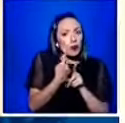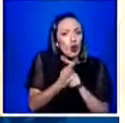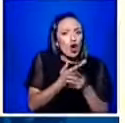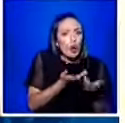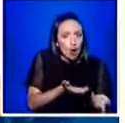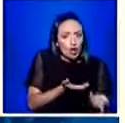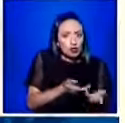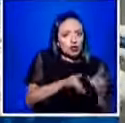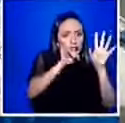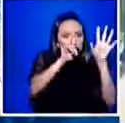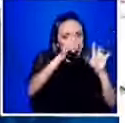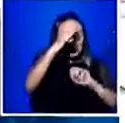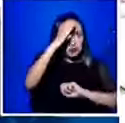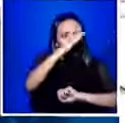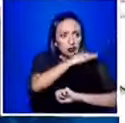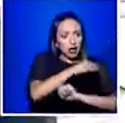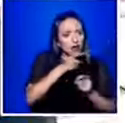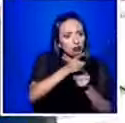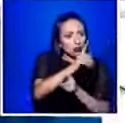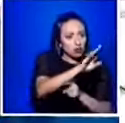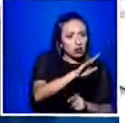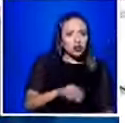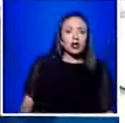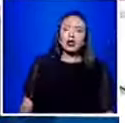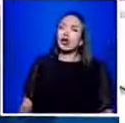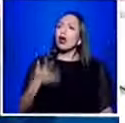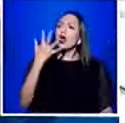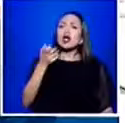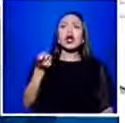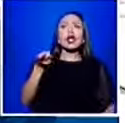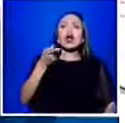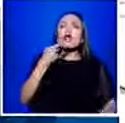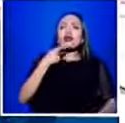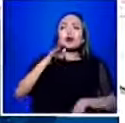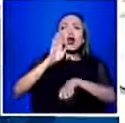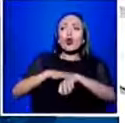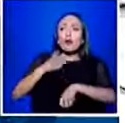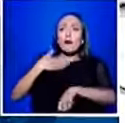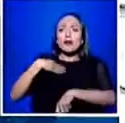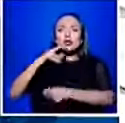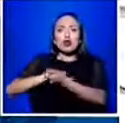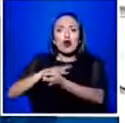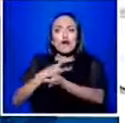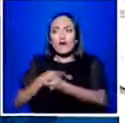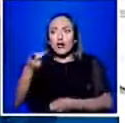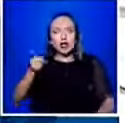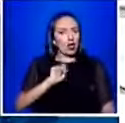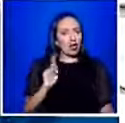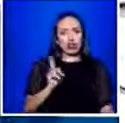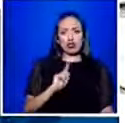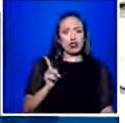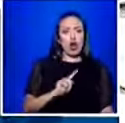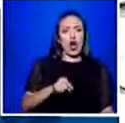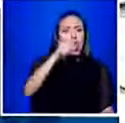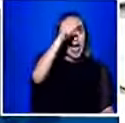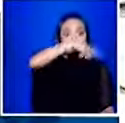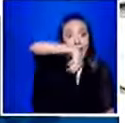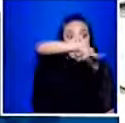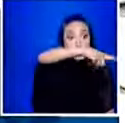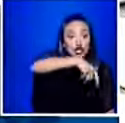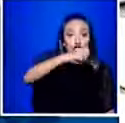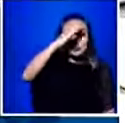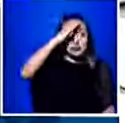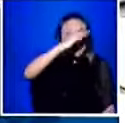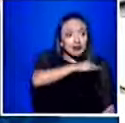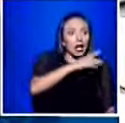procesados los 6 uniformados. Quieren hacer pasar por como que fuese un accidente y no es así. Esto es un crimen. Mi